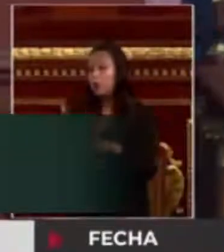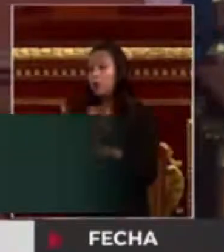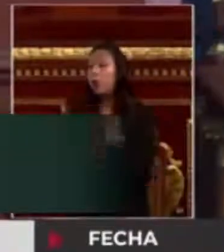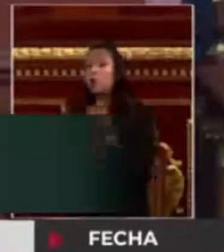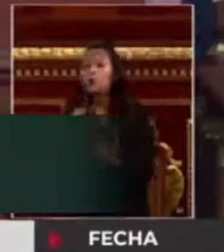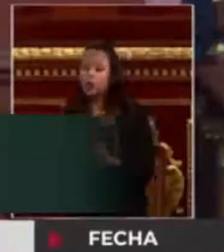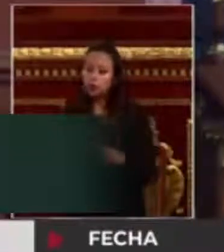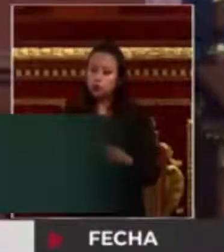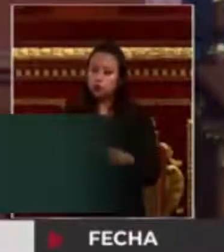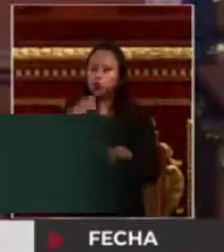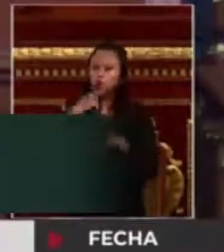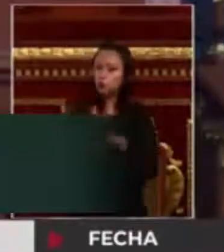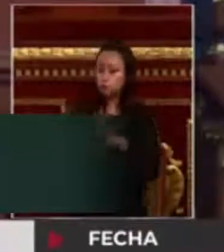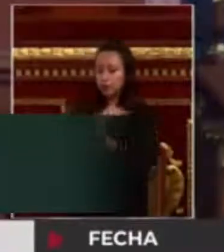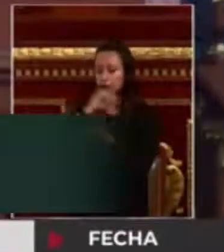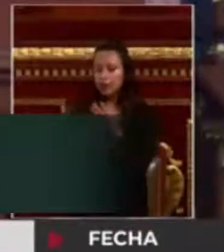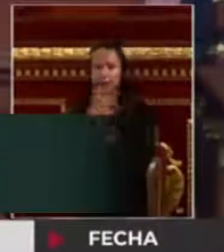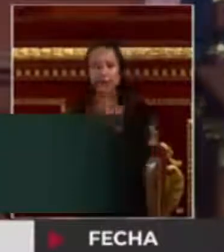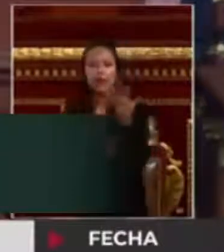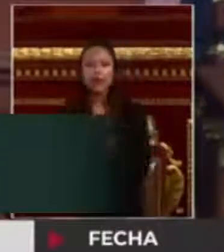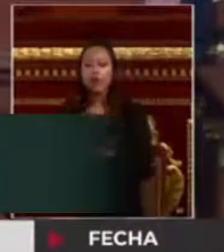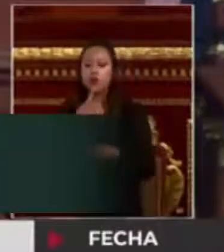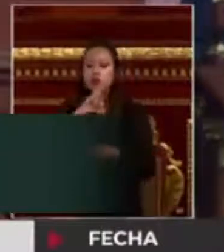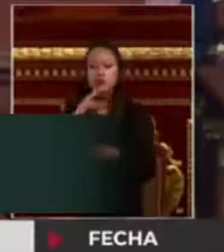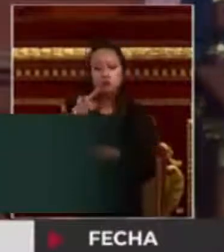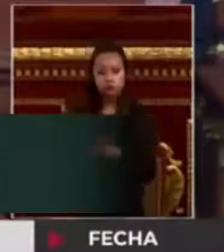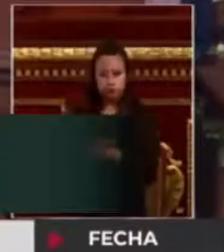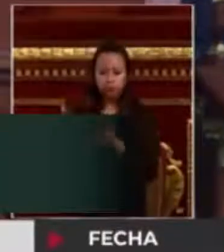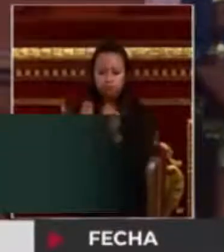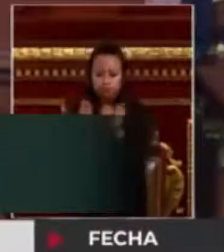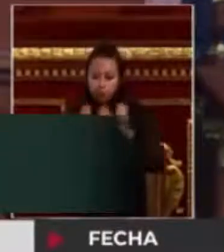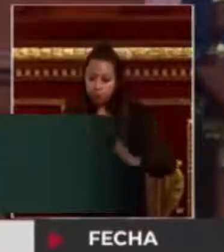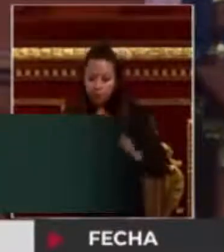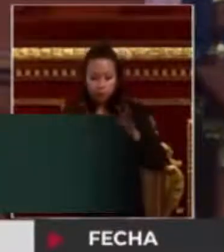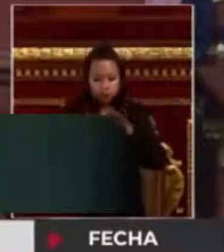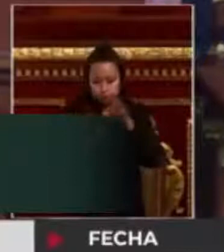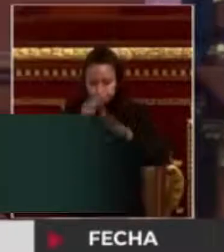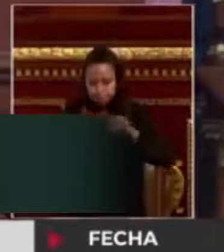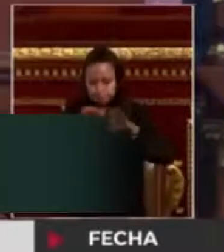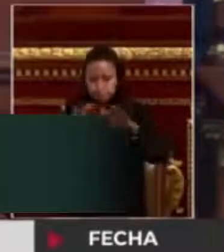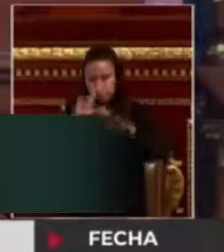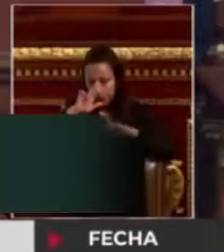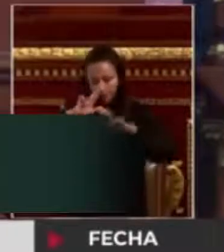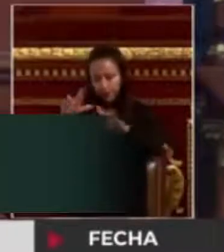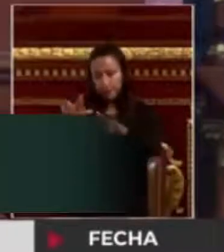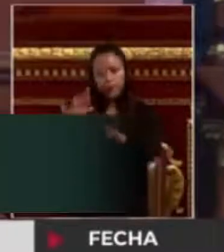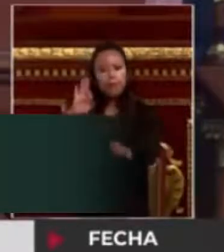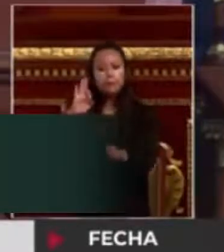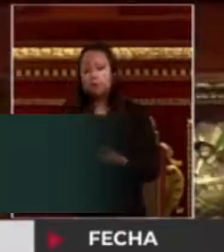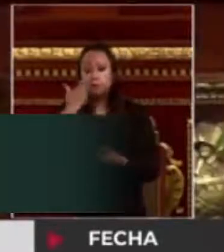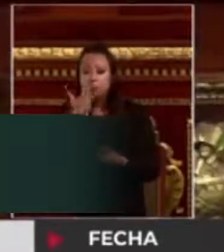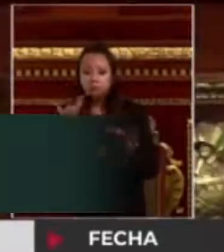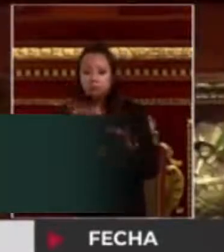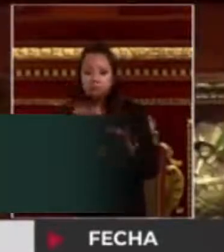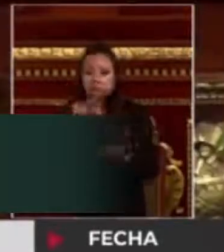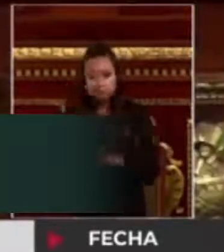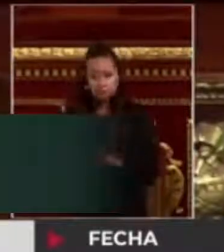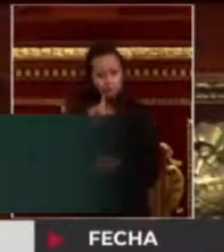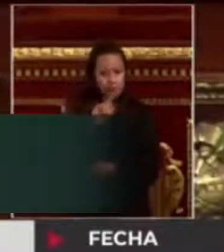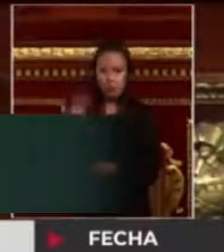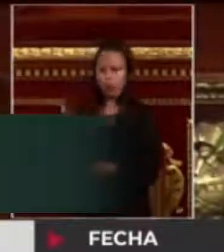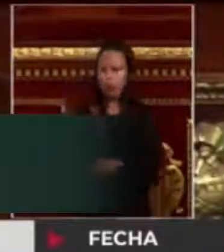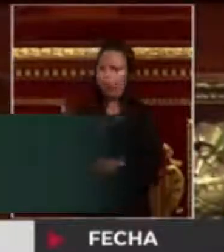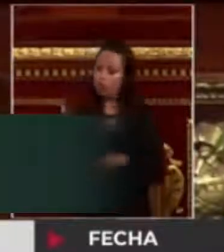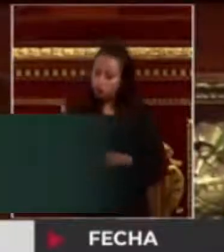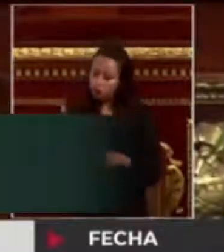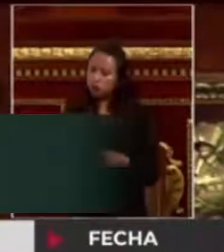investigar y sancionar la tortura y otros tratos y penas crueles, inhumanos o degradantes, así como con los compromisos internacionales